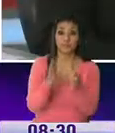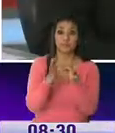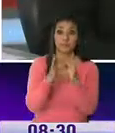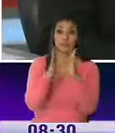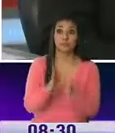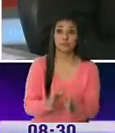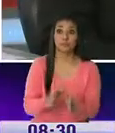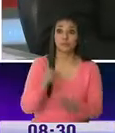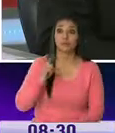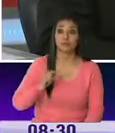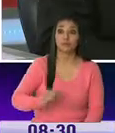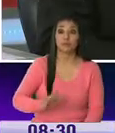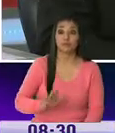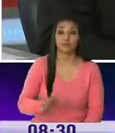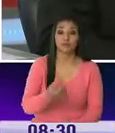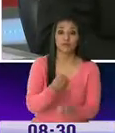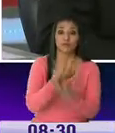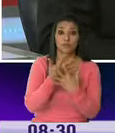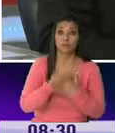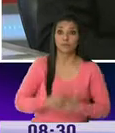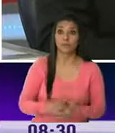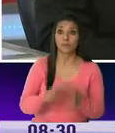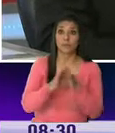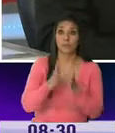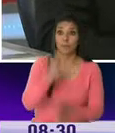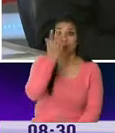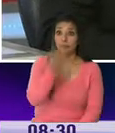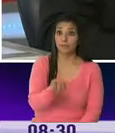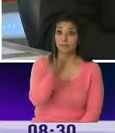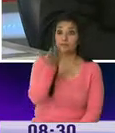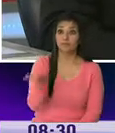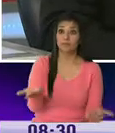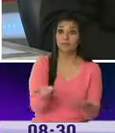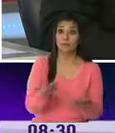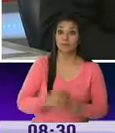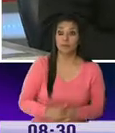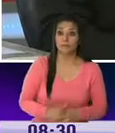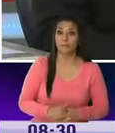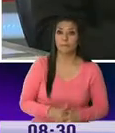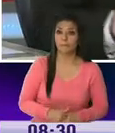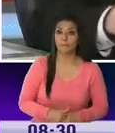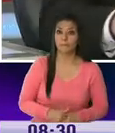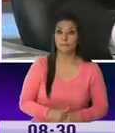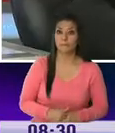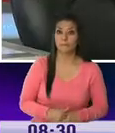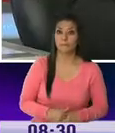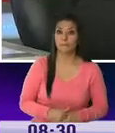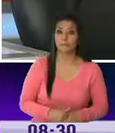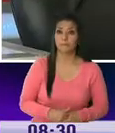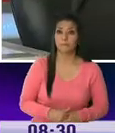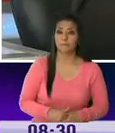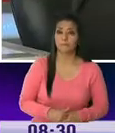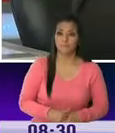los detalles de esto y nos cuente. Adri, buenos días. ¿Dónde estás tú? Adelante con eso.